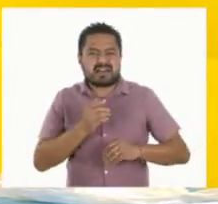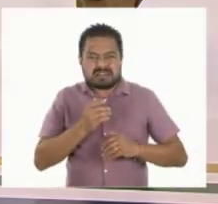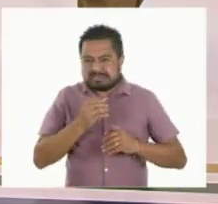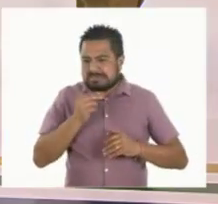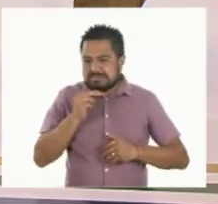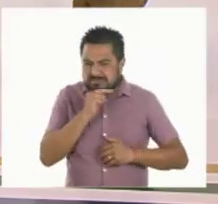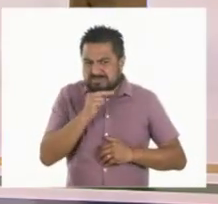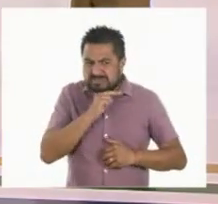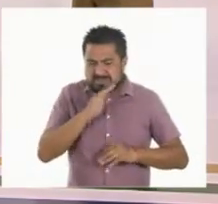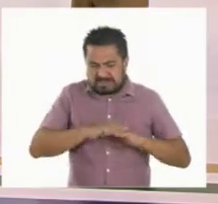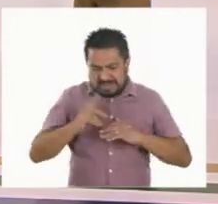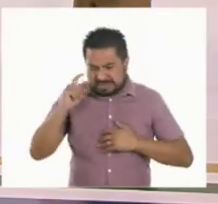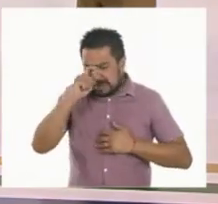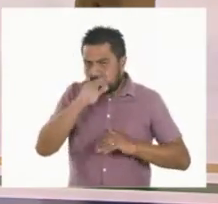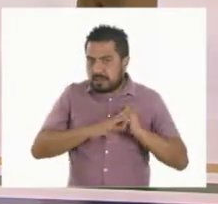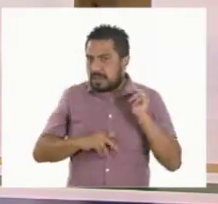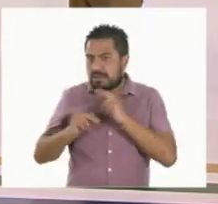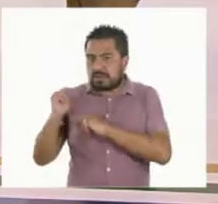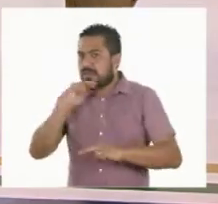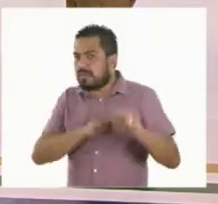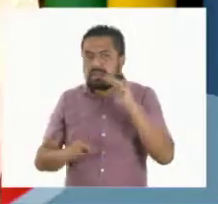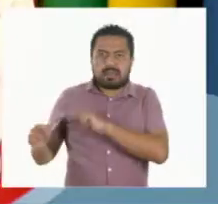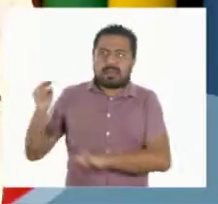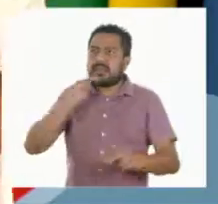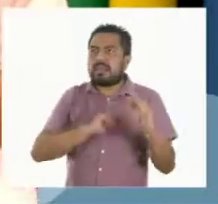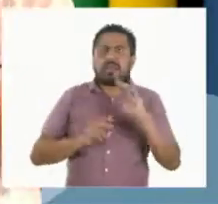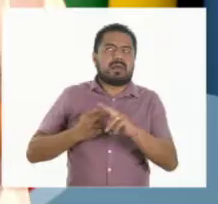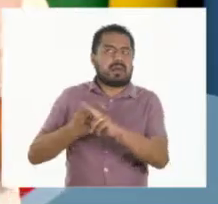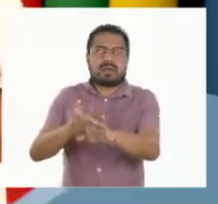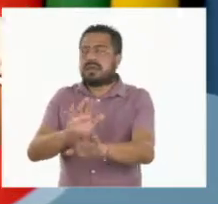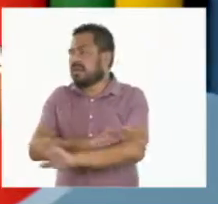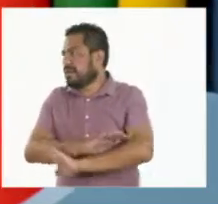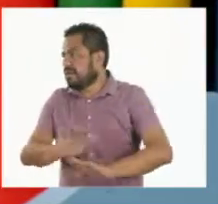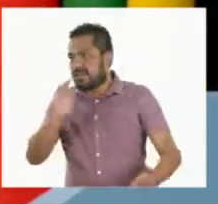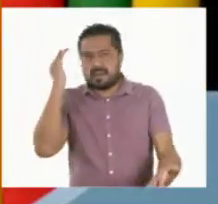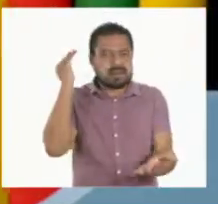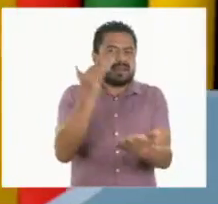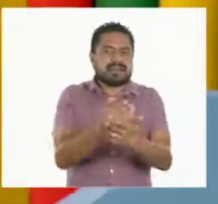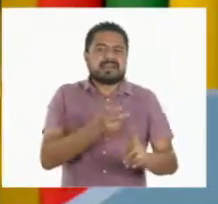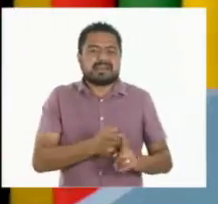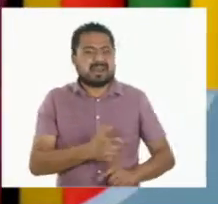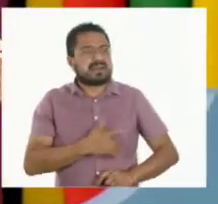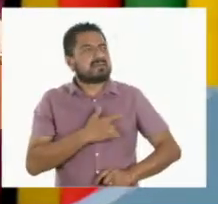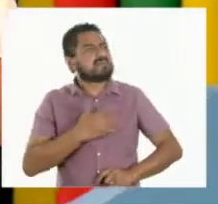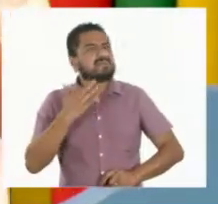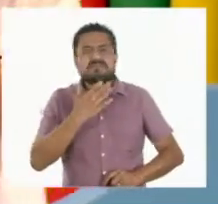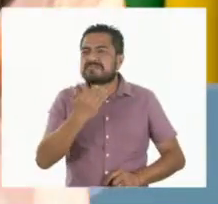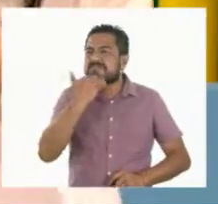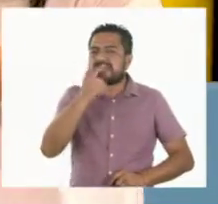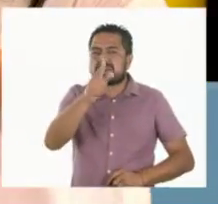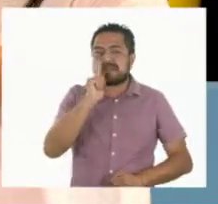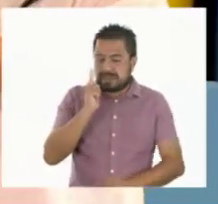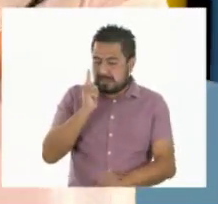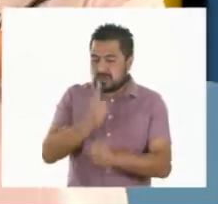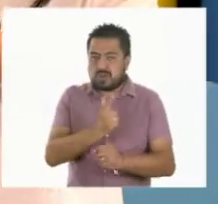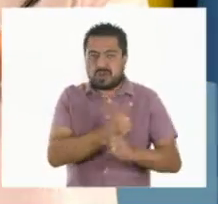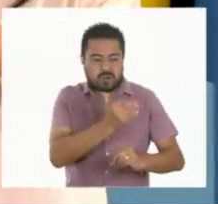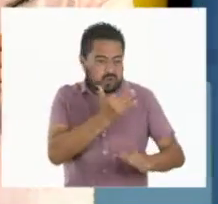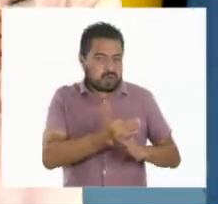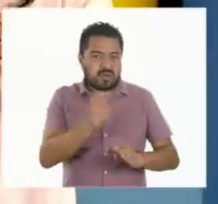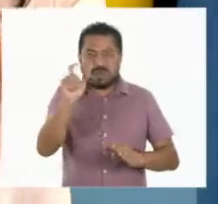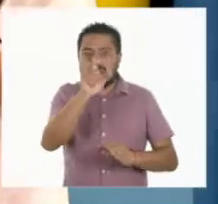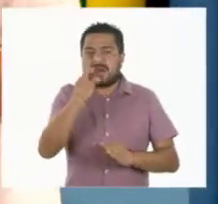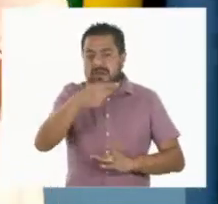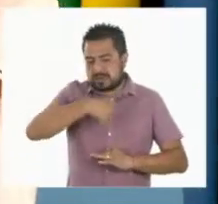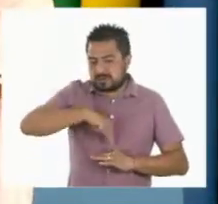vas incrementando la dificultad y más rápido, más rápido, más rápido, más rápido, hasta que ya no puedes. Eso nos causa mucho gozo. Pero como te puedes dar cuenta, cuando